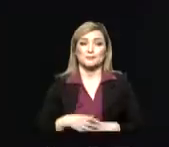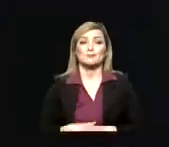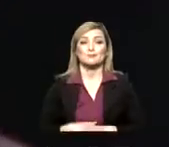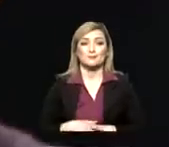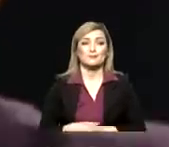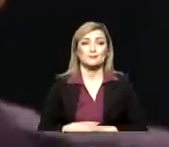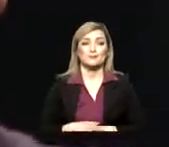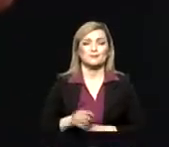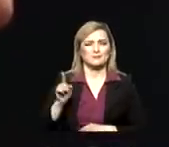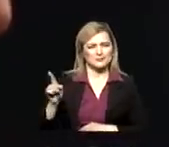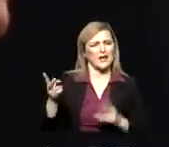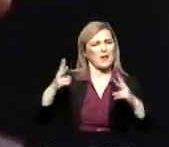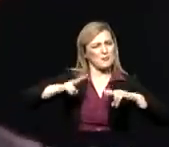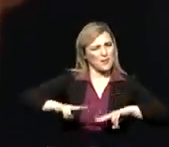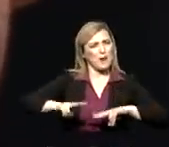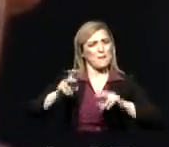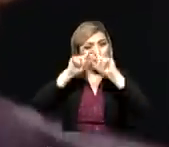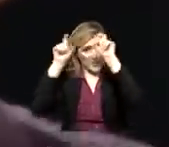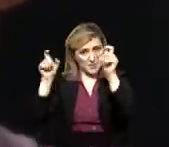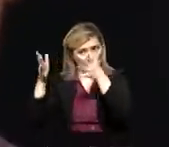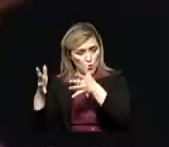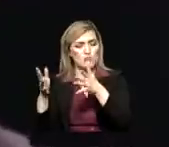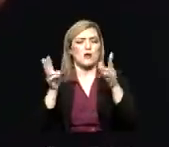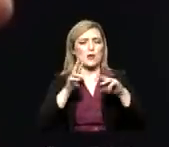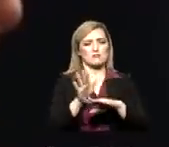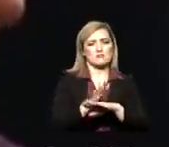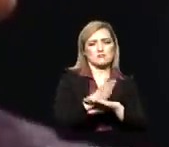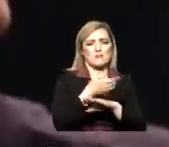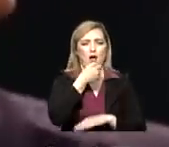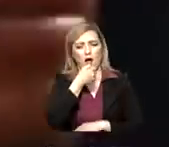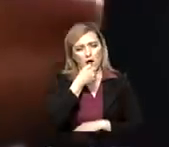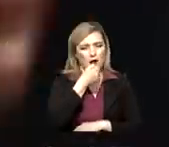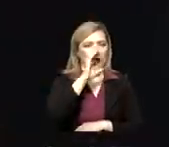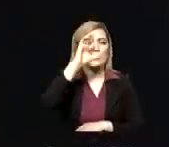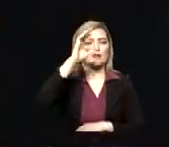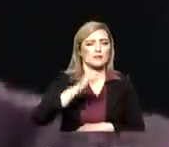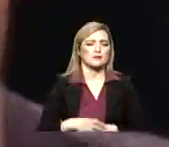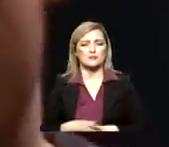$2,642,000. Salcedo, además de empresario, se presenta como músico.